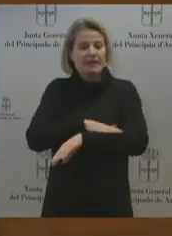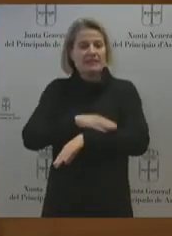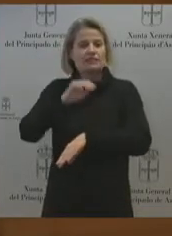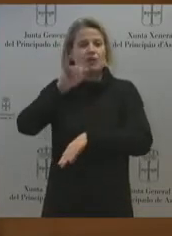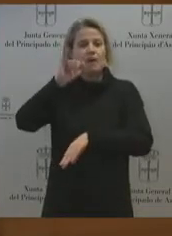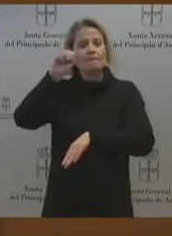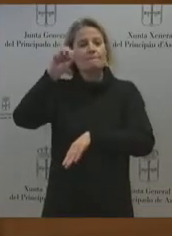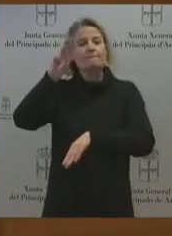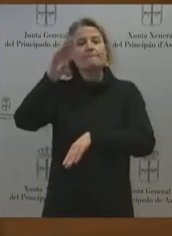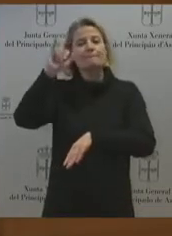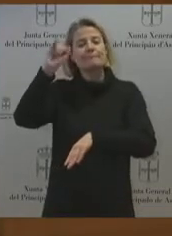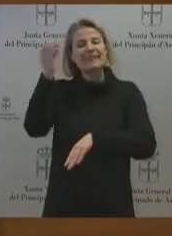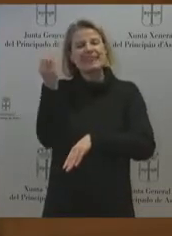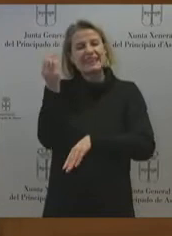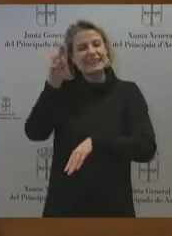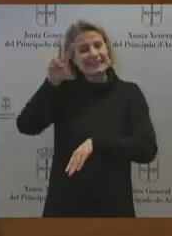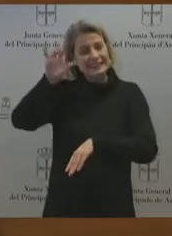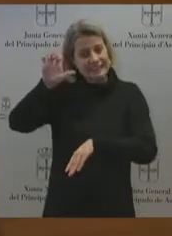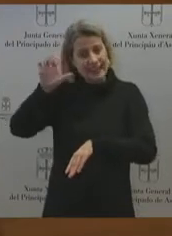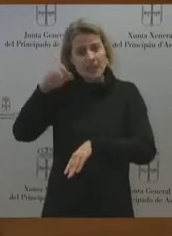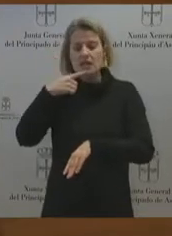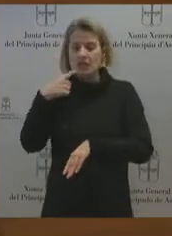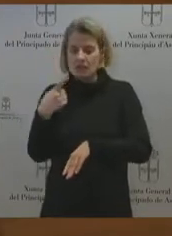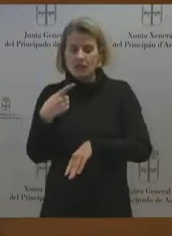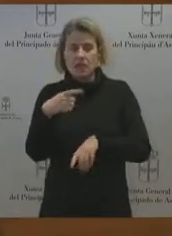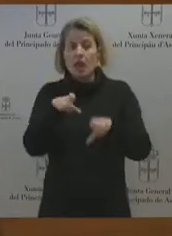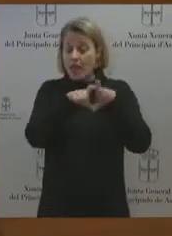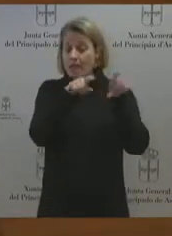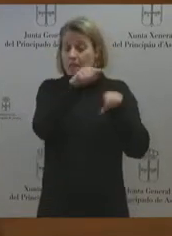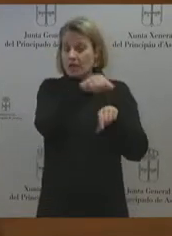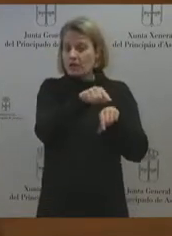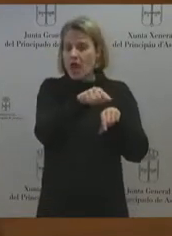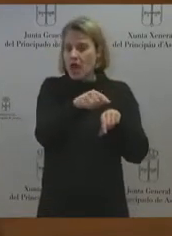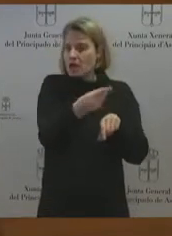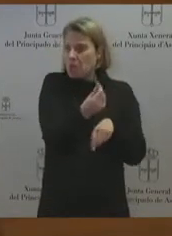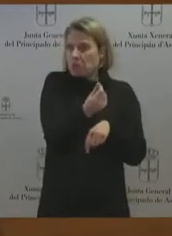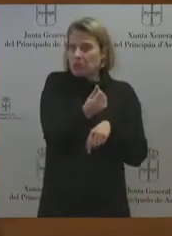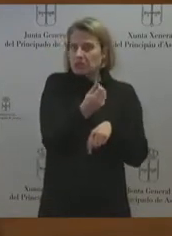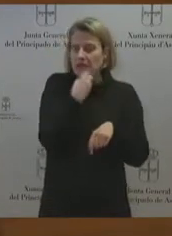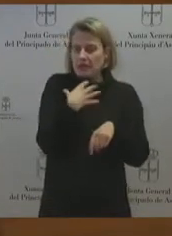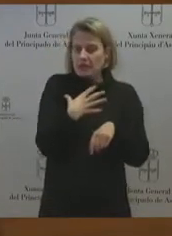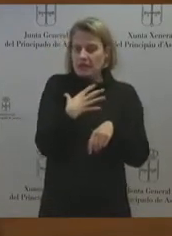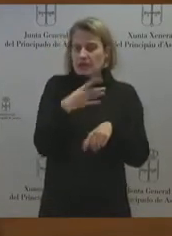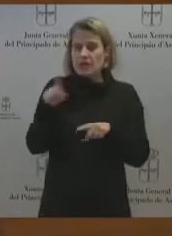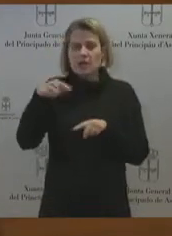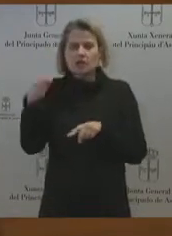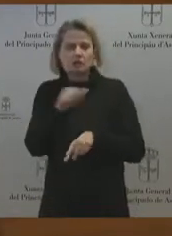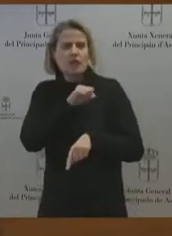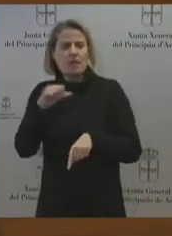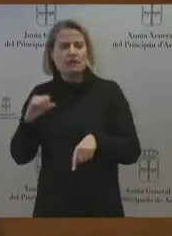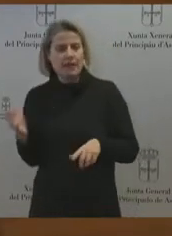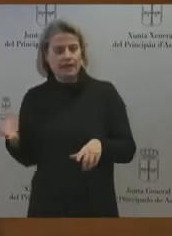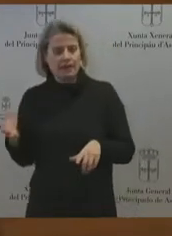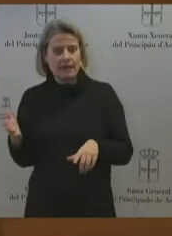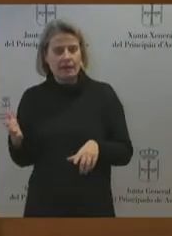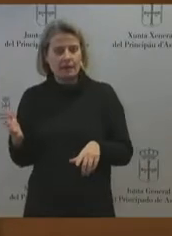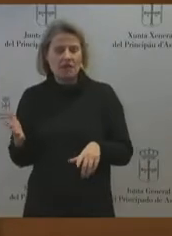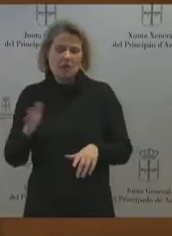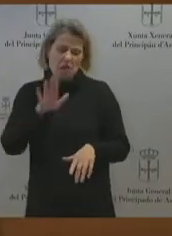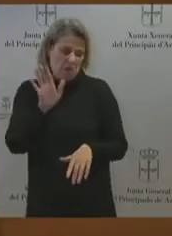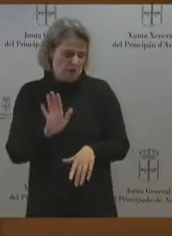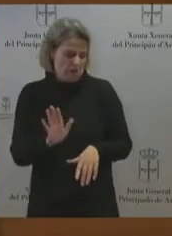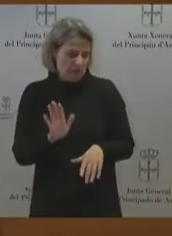absolutamente rentable. Prácticamente la regalamos. Digo que prácticamente la regalamos porque en el 2006 el Tribunal de Cuentas dice que